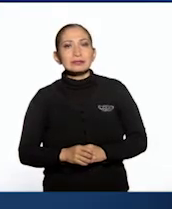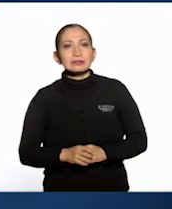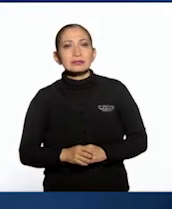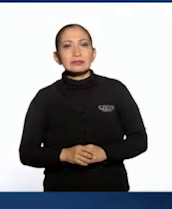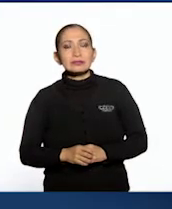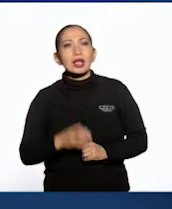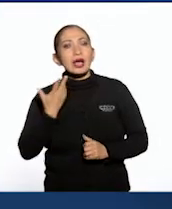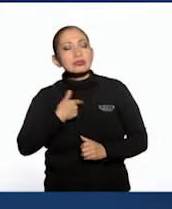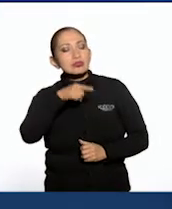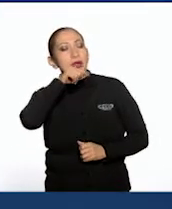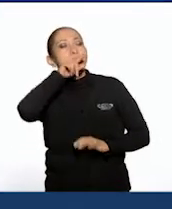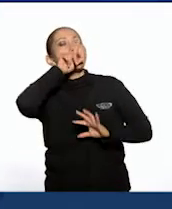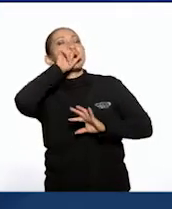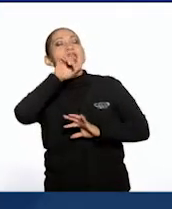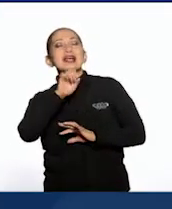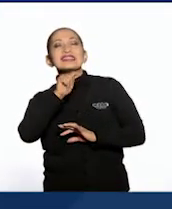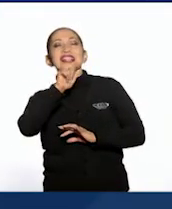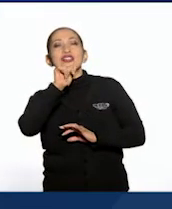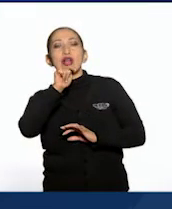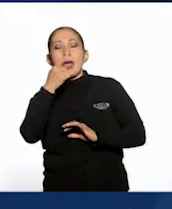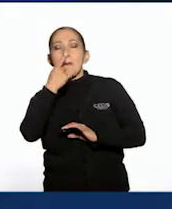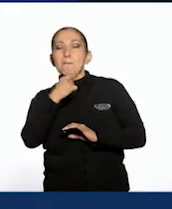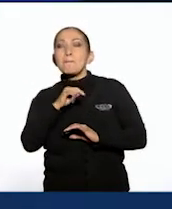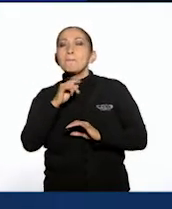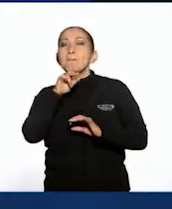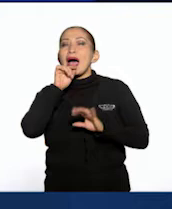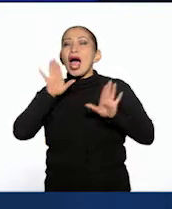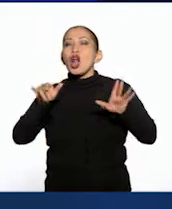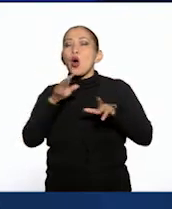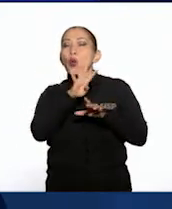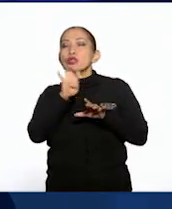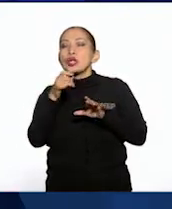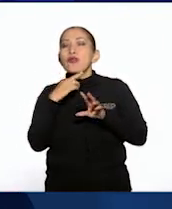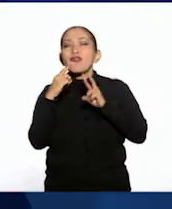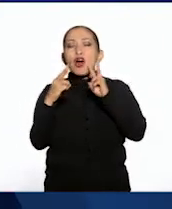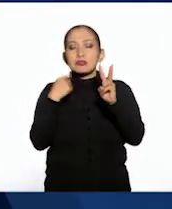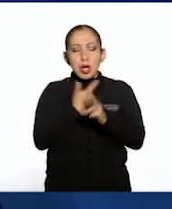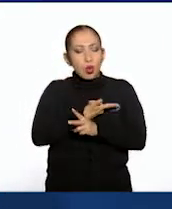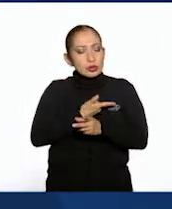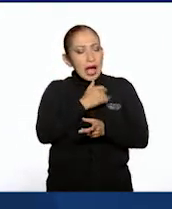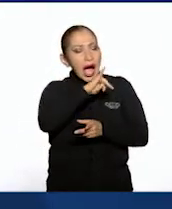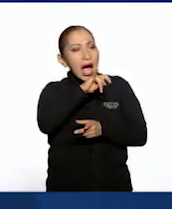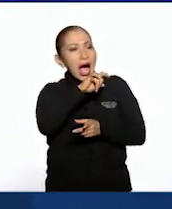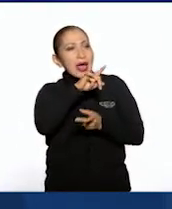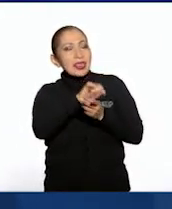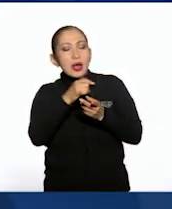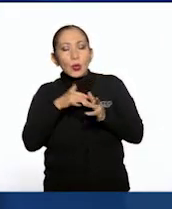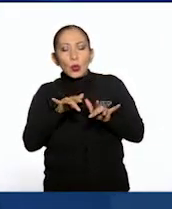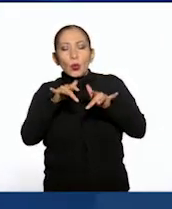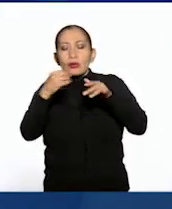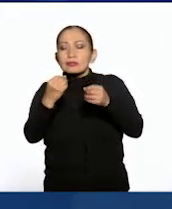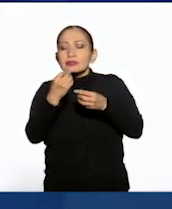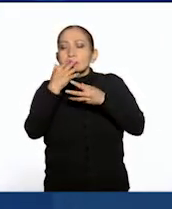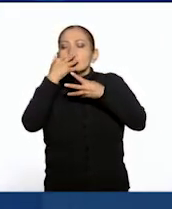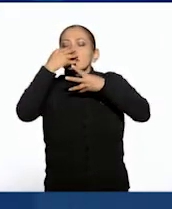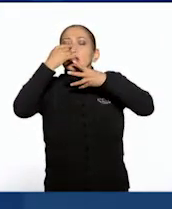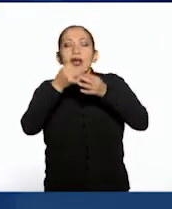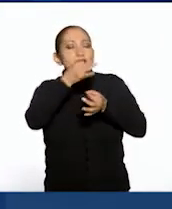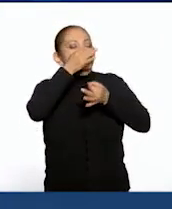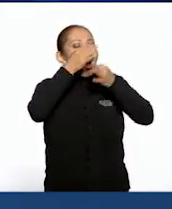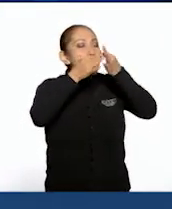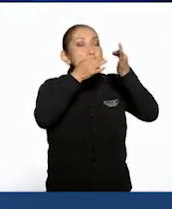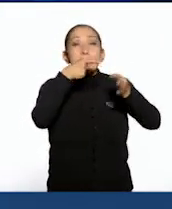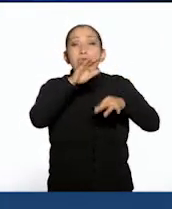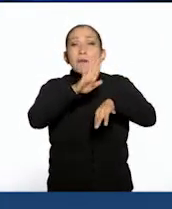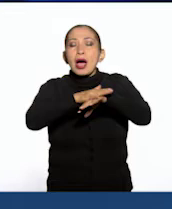Amo el canto del cenzontle, pájaro de 400 voces. Amo el color del jade y el enervante perfume de las flores.